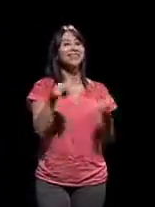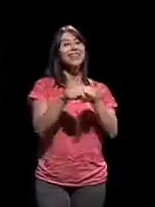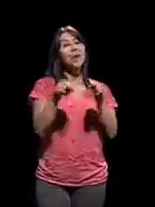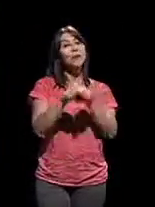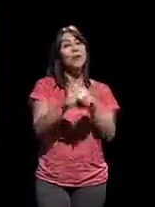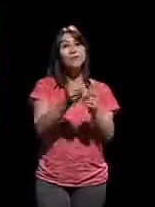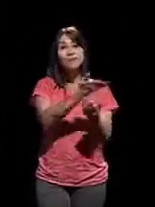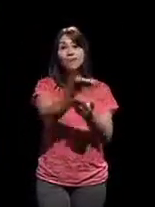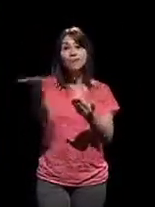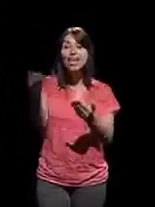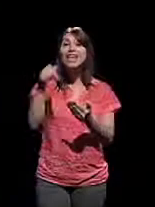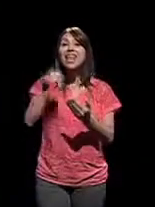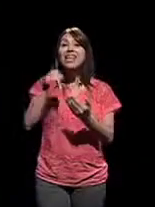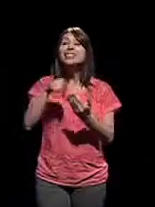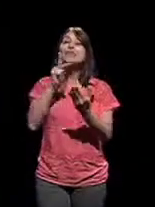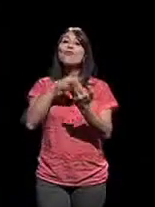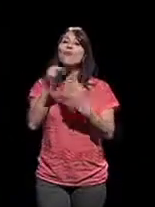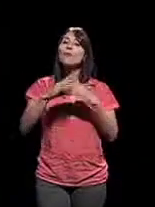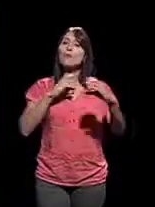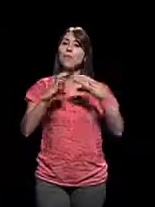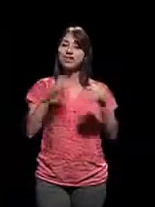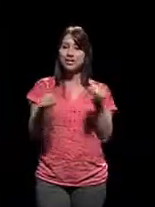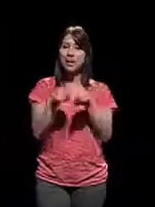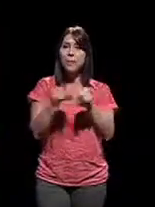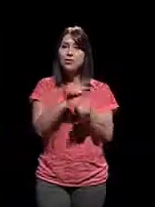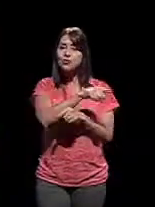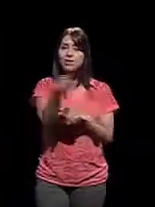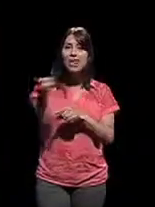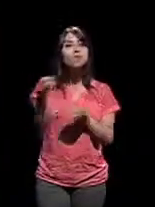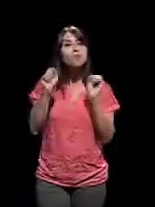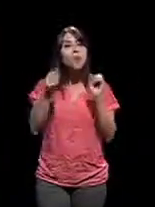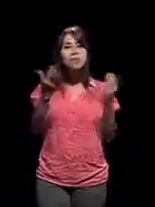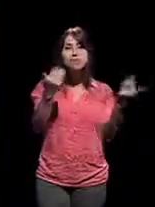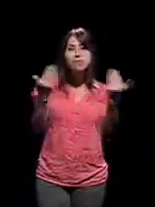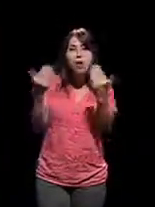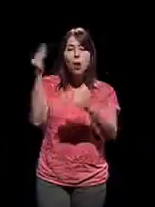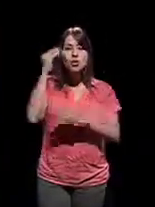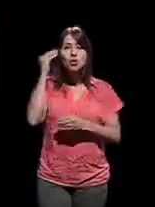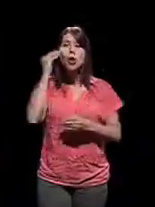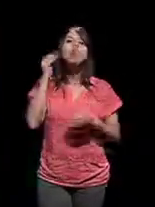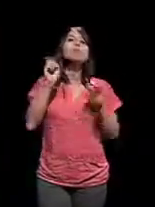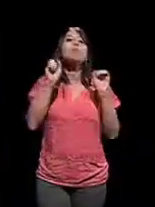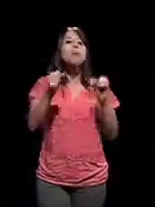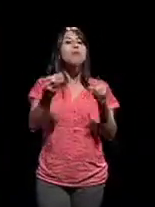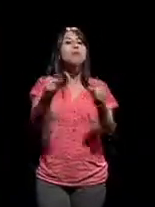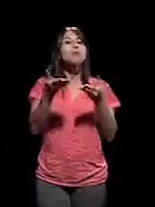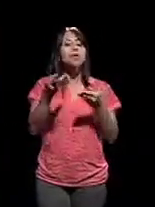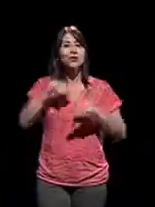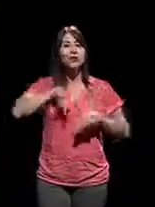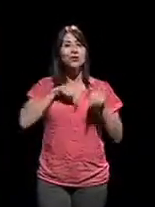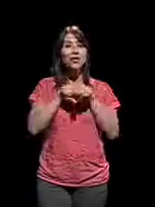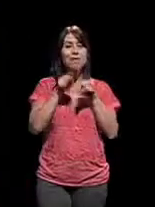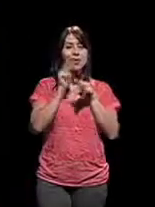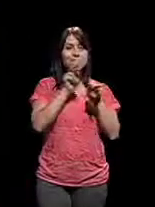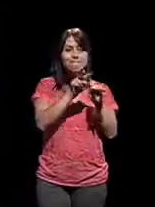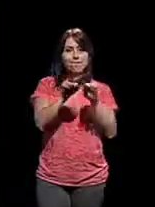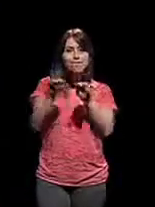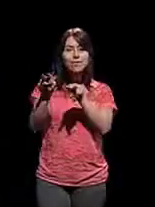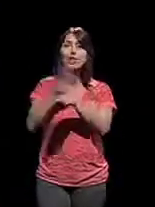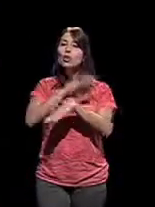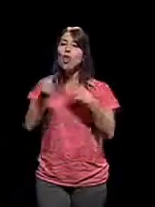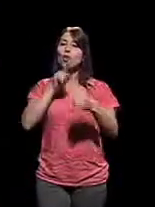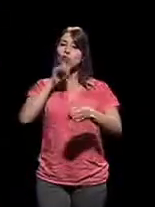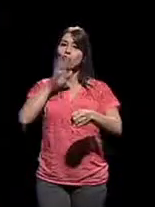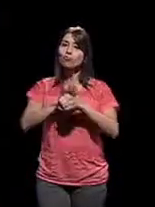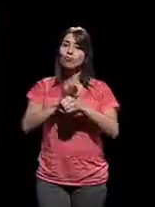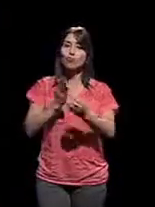logren. Así es, y también invitar a la gente, este es un espacio de comunicación que también toma en cuenta todas las opiniones que tengan, y nosotros también seremos